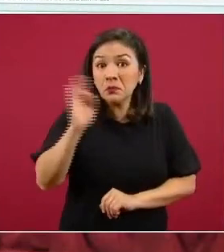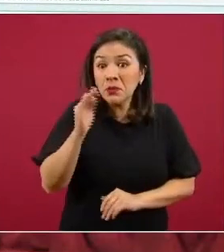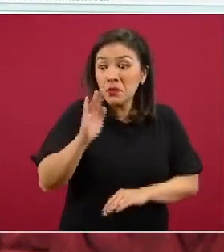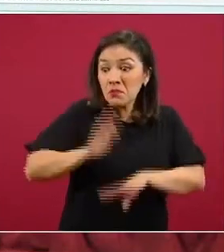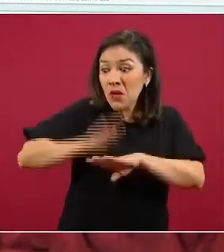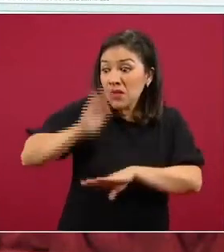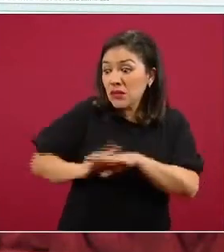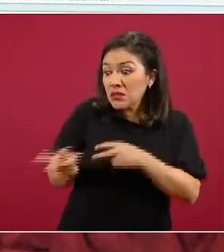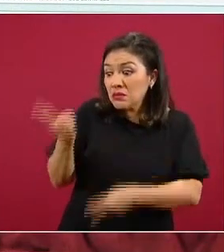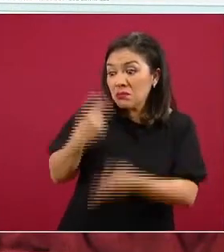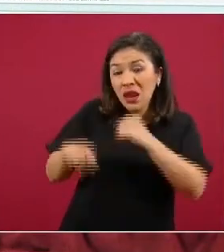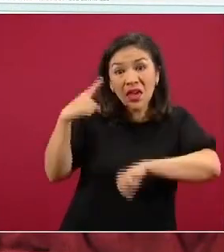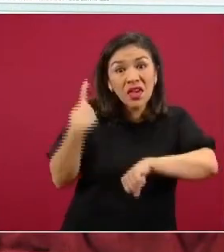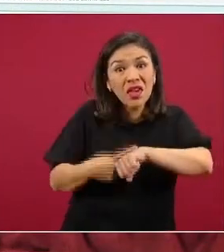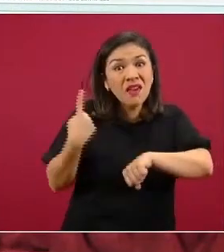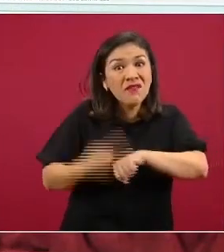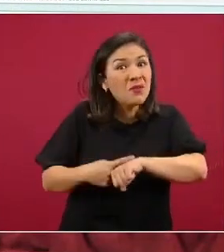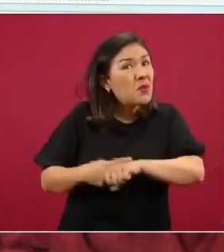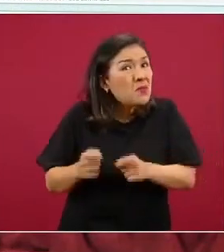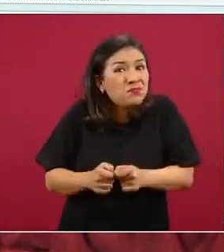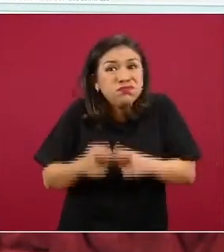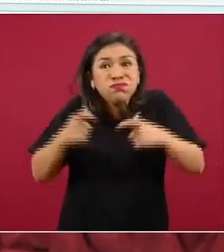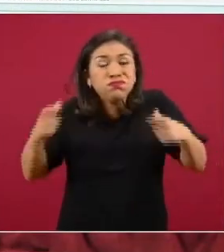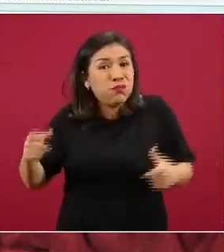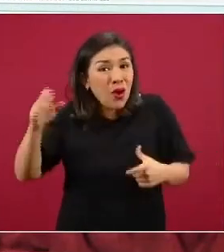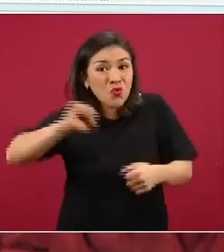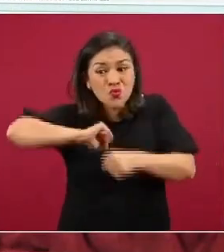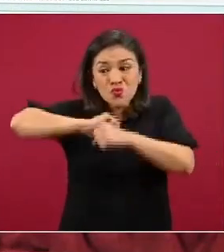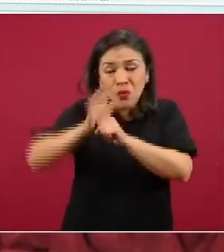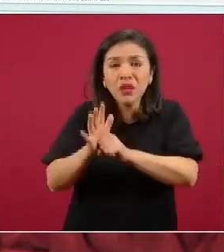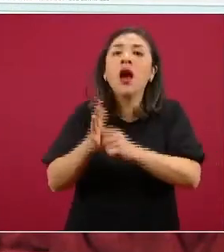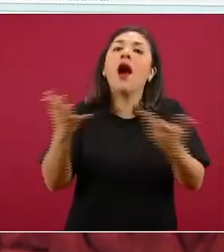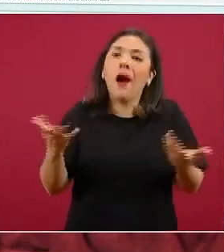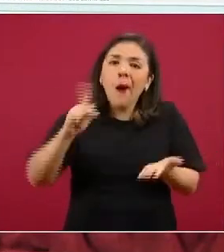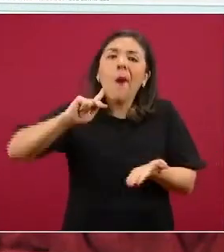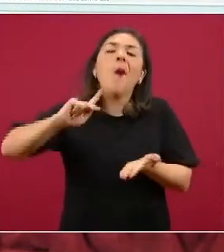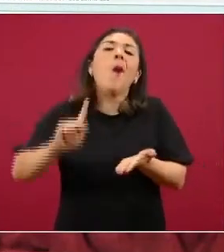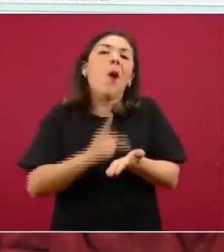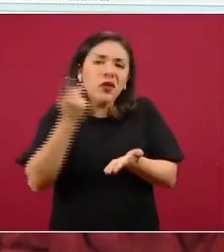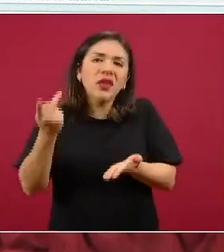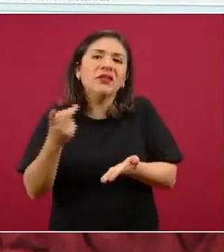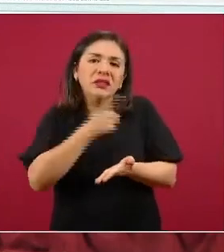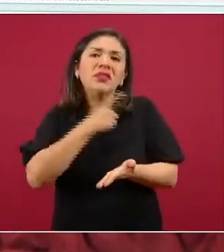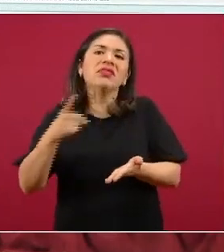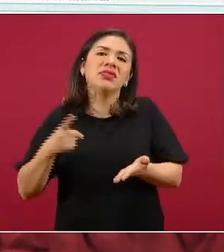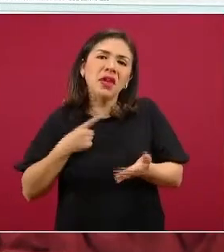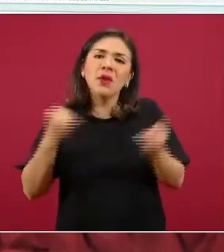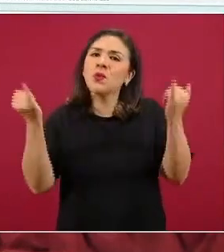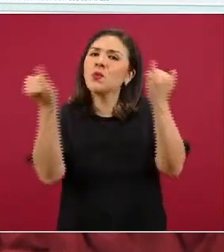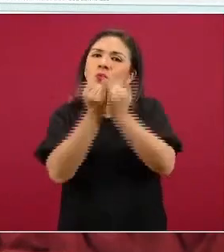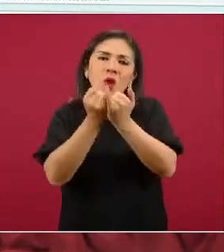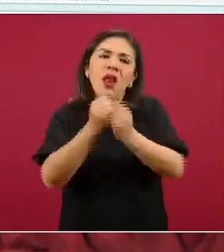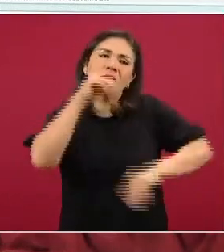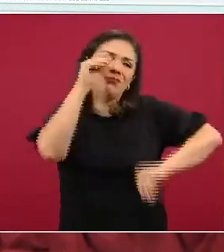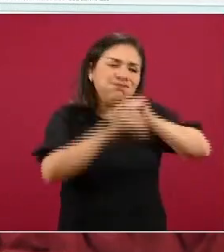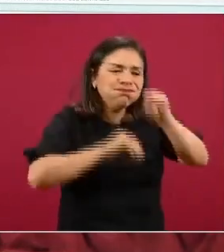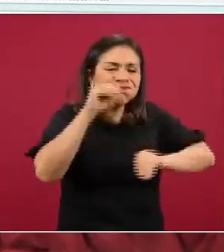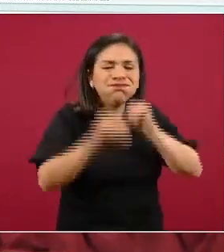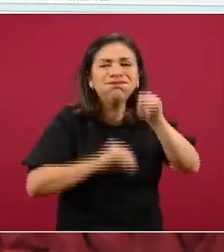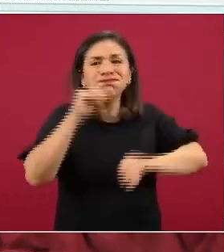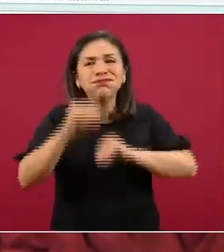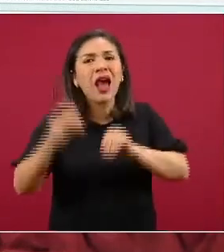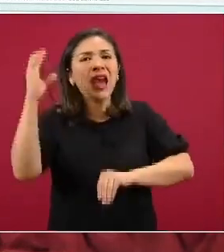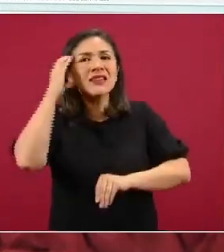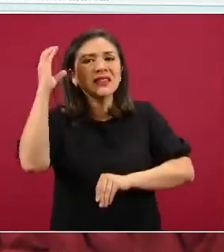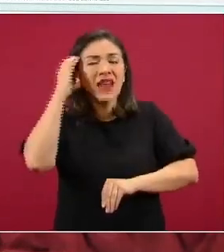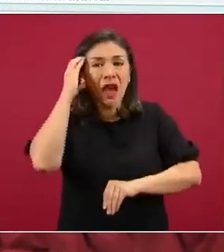la necesidad de atención para pacientes con COVID, tendrán que volver a regresar a habilitar camas, y cuando